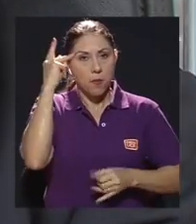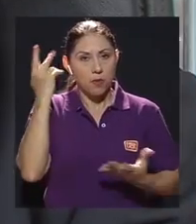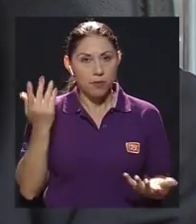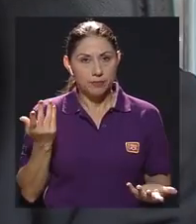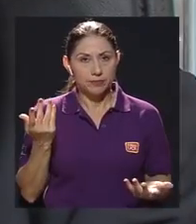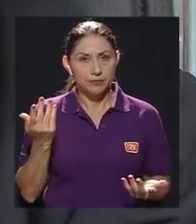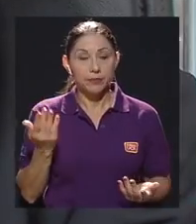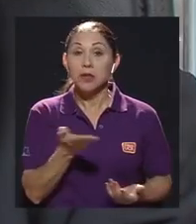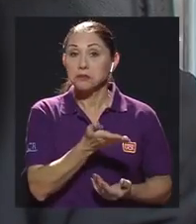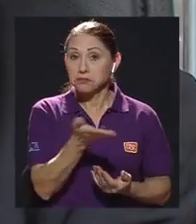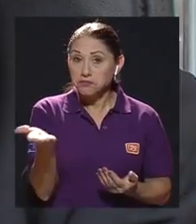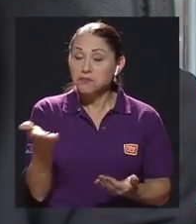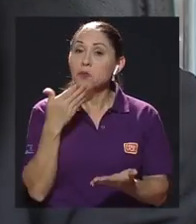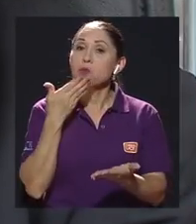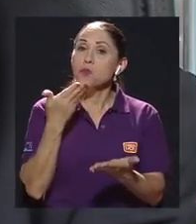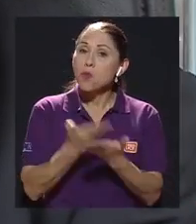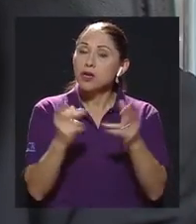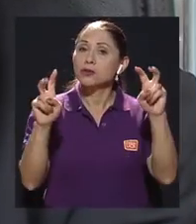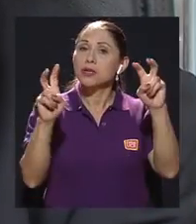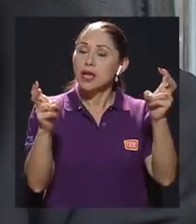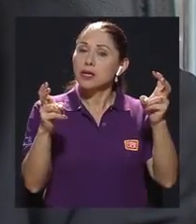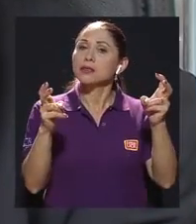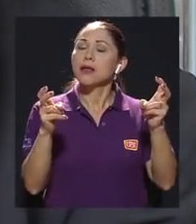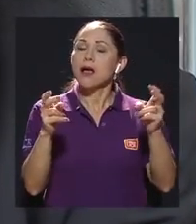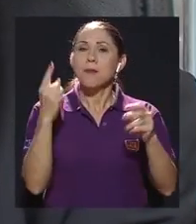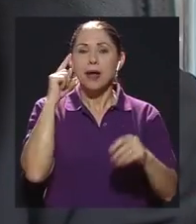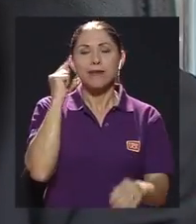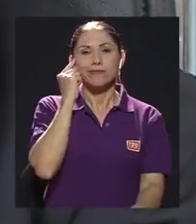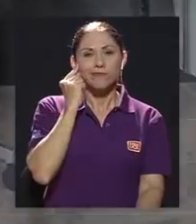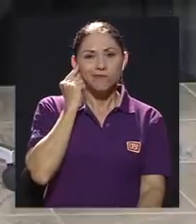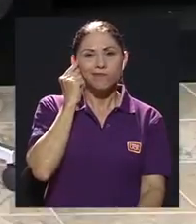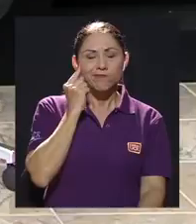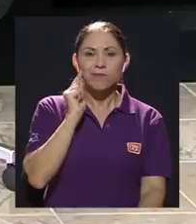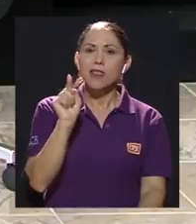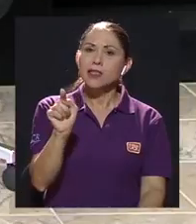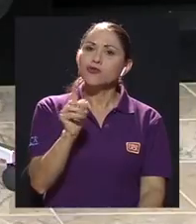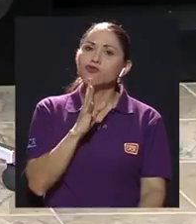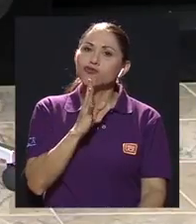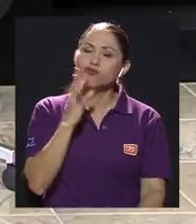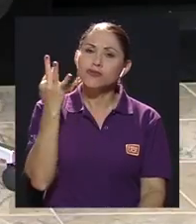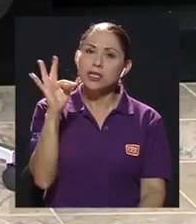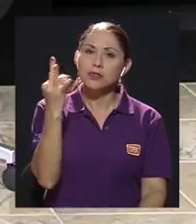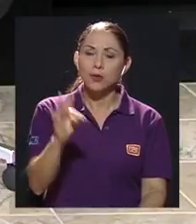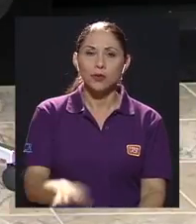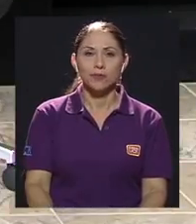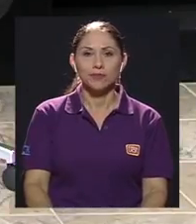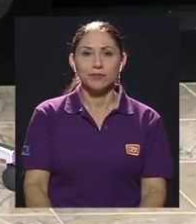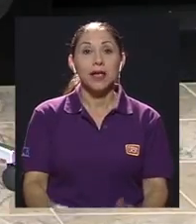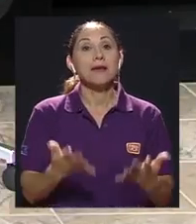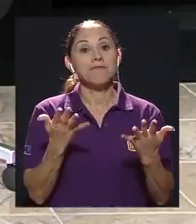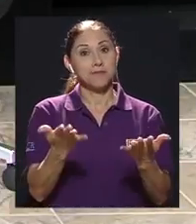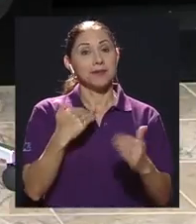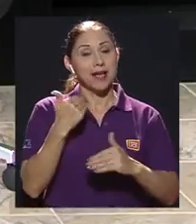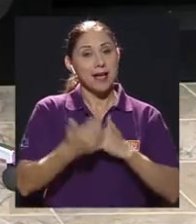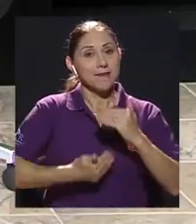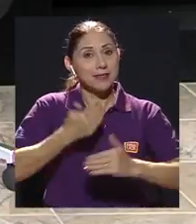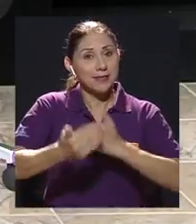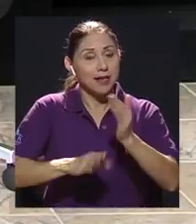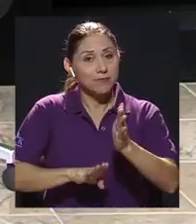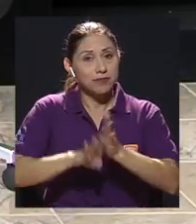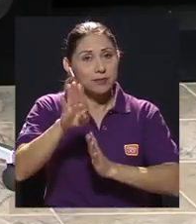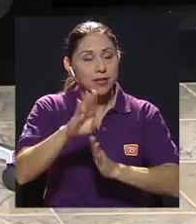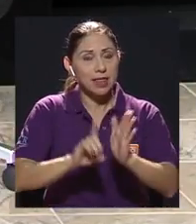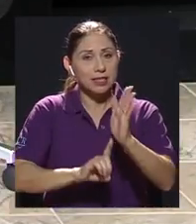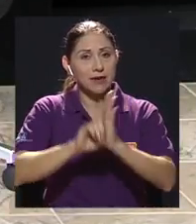entonces muy buenos ejes que nos permiten reflexionar sobre este testimonio. Precisamente avanzar en el desarrollo de la democracia.